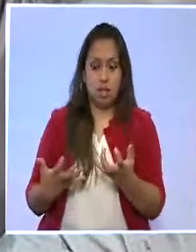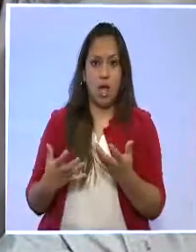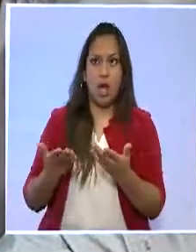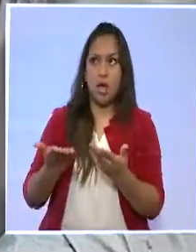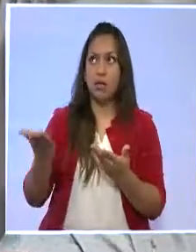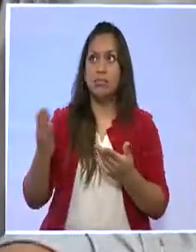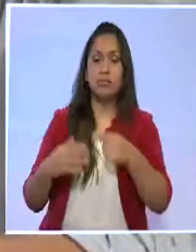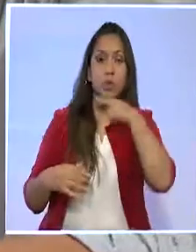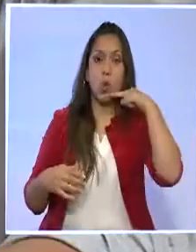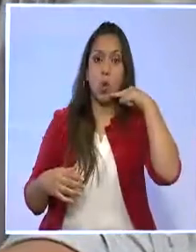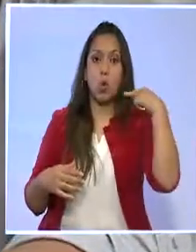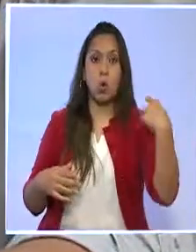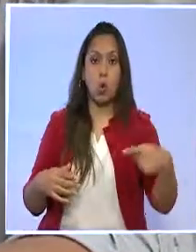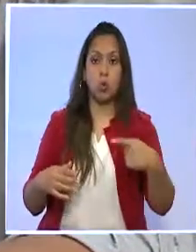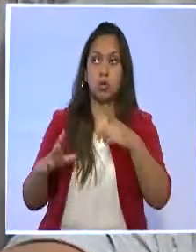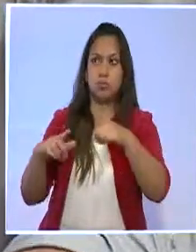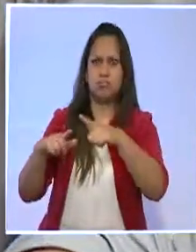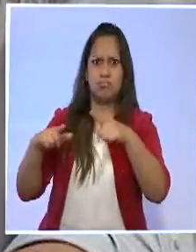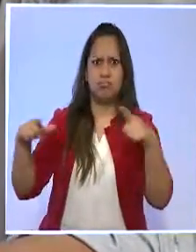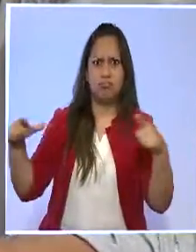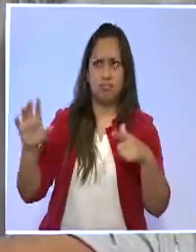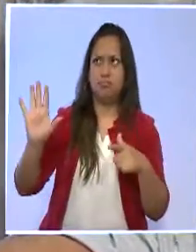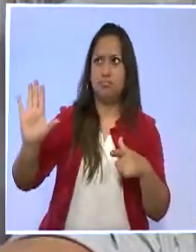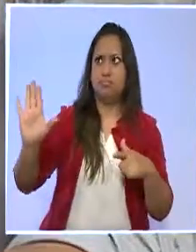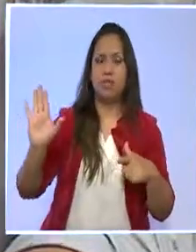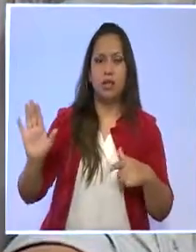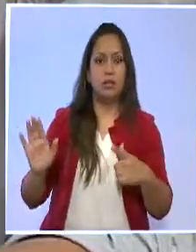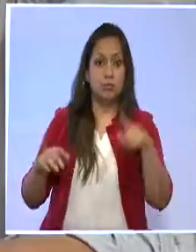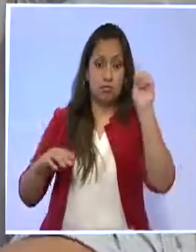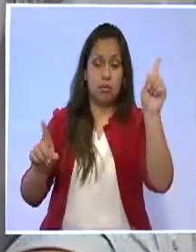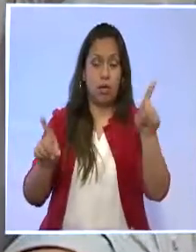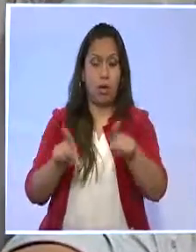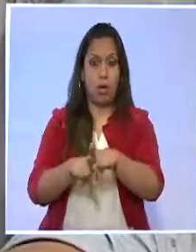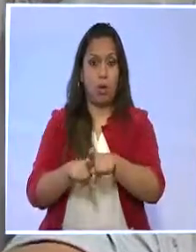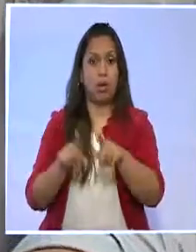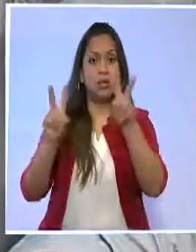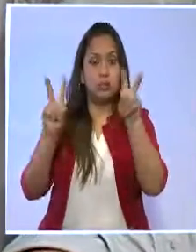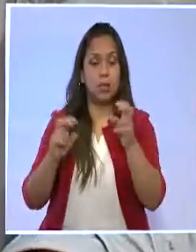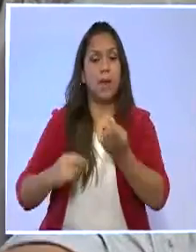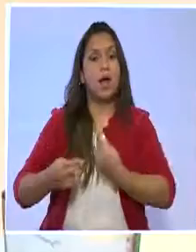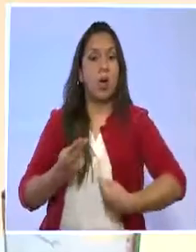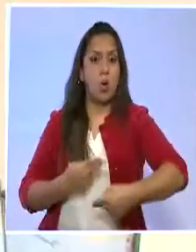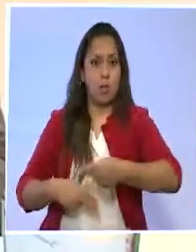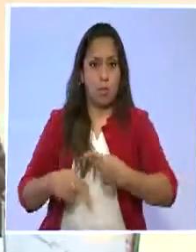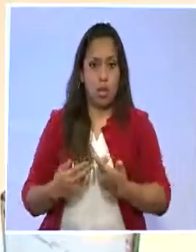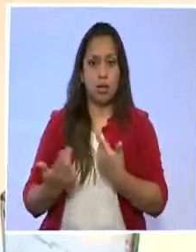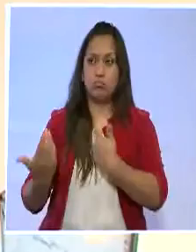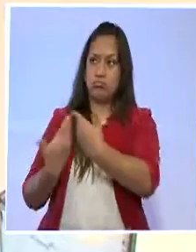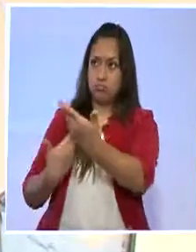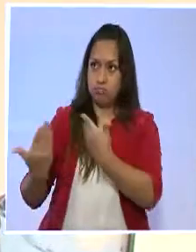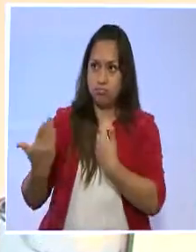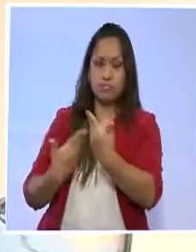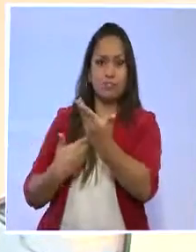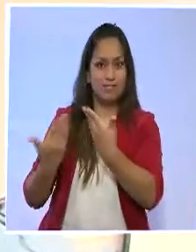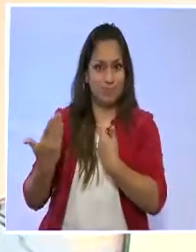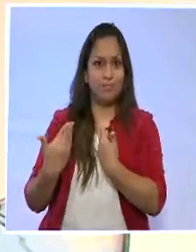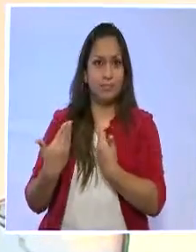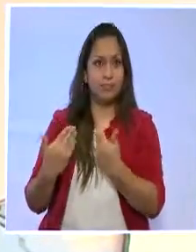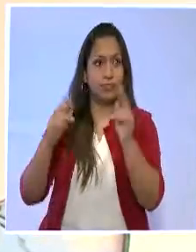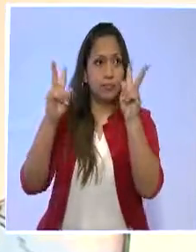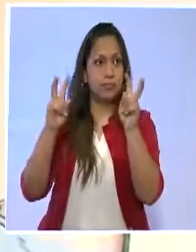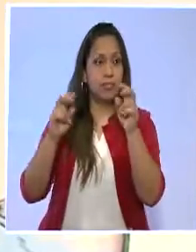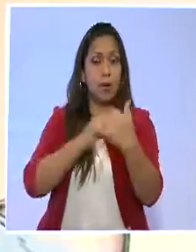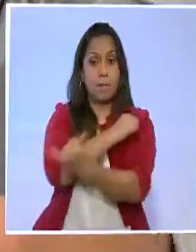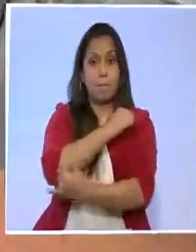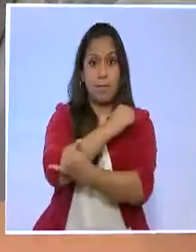rusia se encuentra en asia que están planteando acuerdos comercio e intercambio en bloque con países